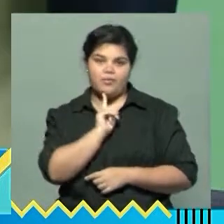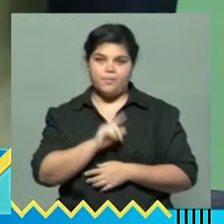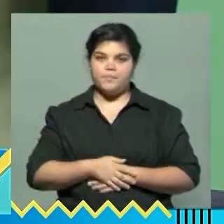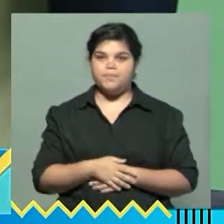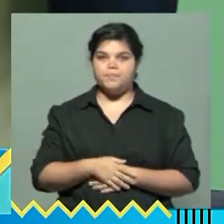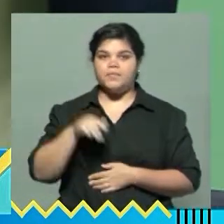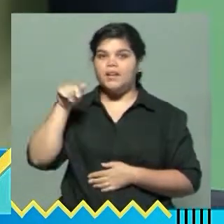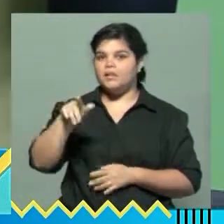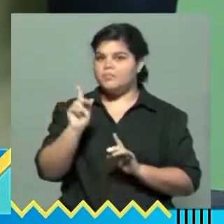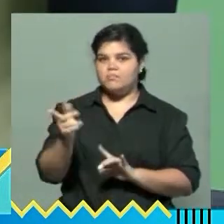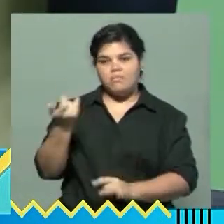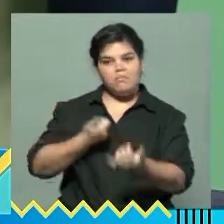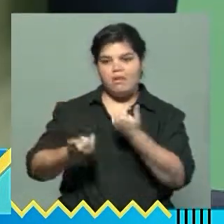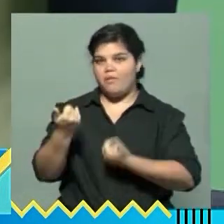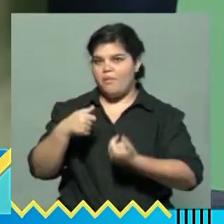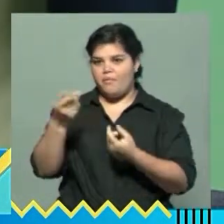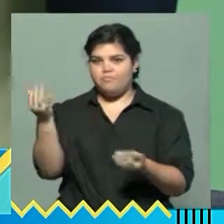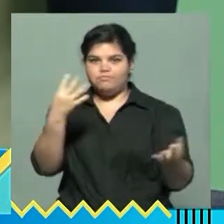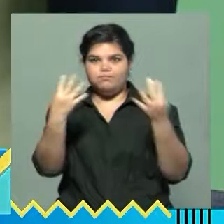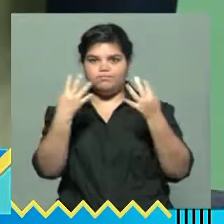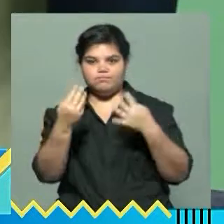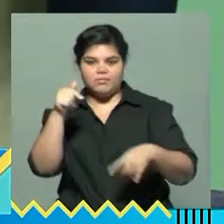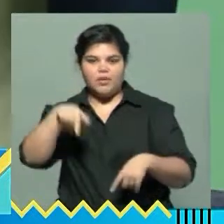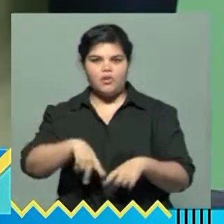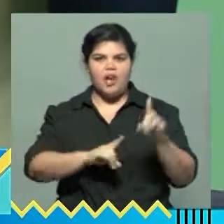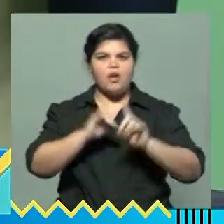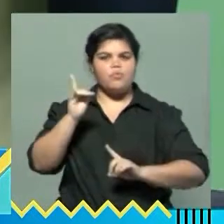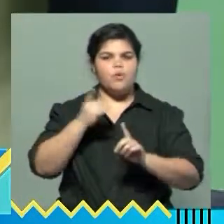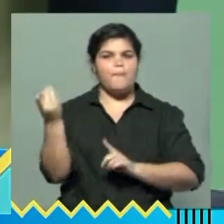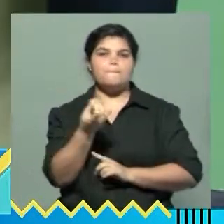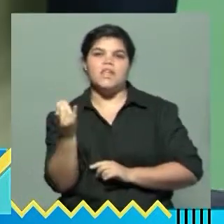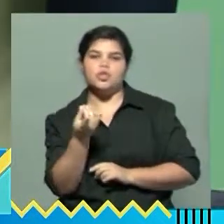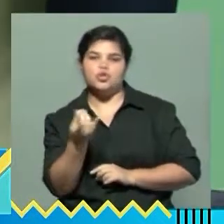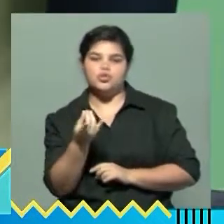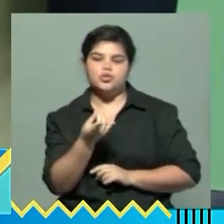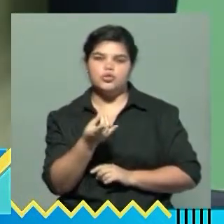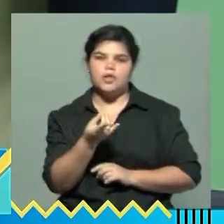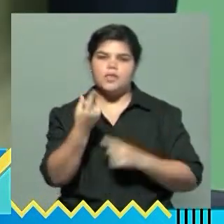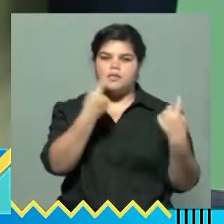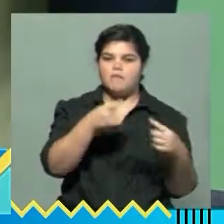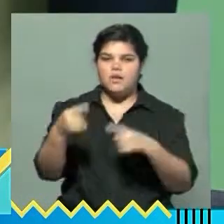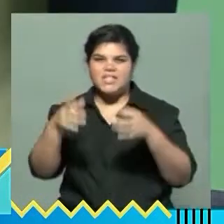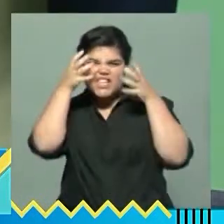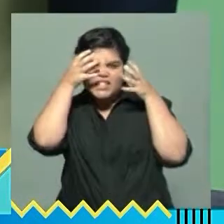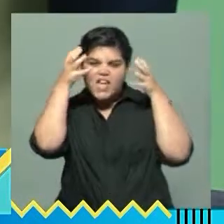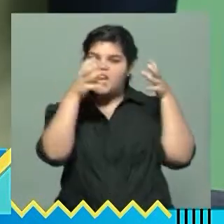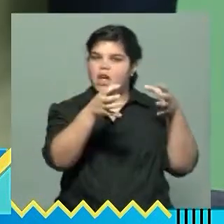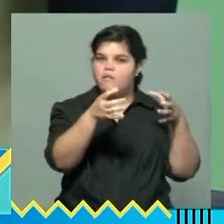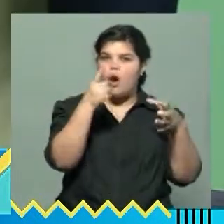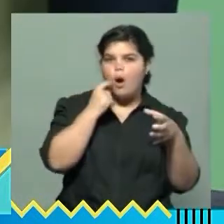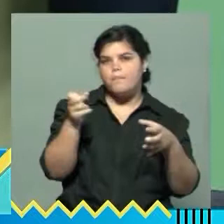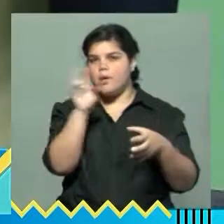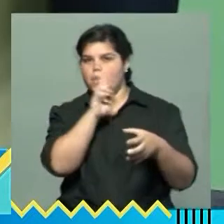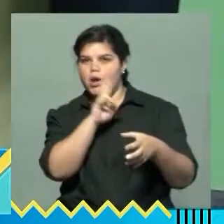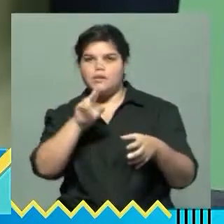que están sumándose ahora acerca de estos mitos, ¿no? Si hay diferencia entre el cerebro del hombre y de la mujer, porque lo vemos en las charlas TED,